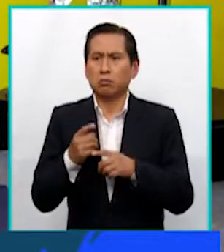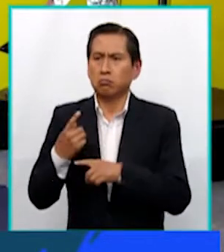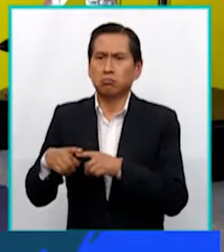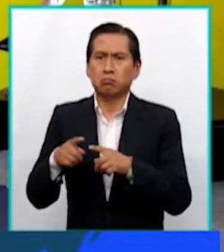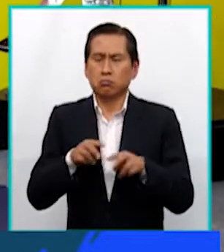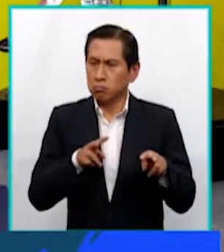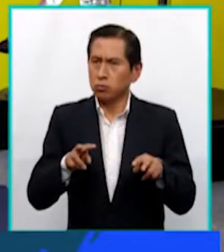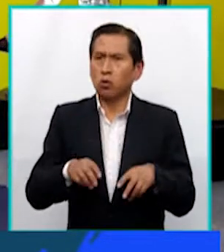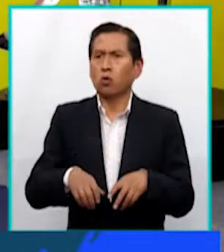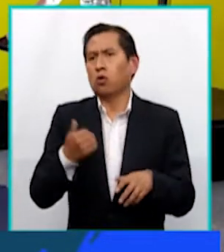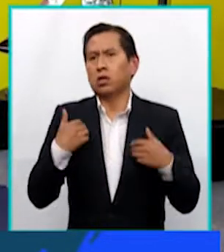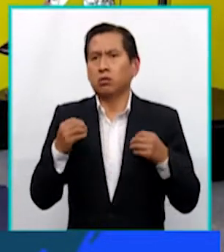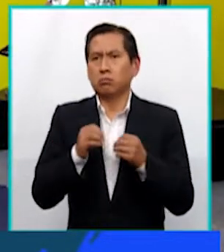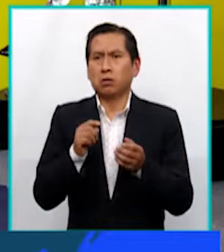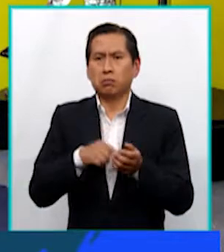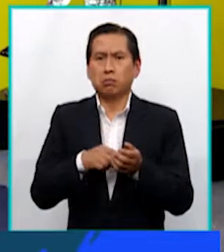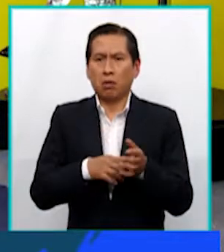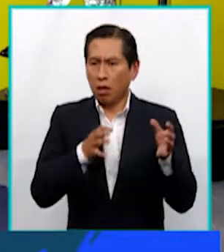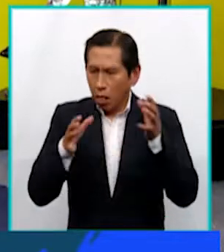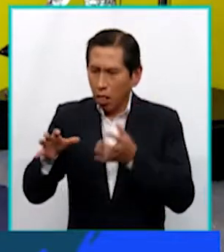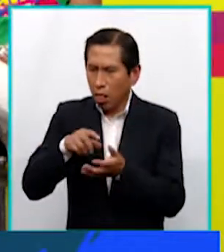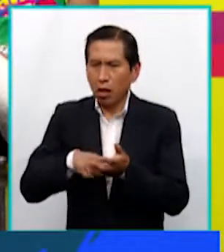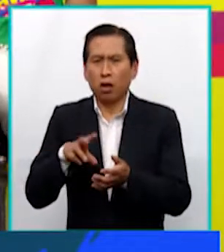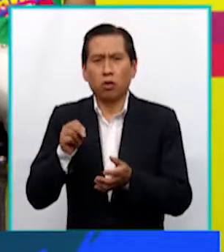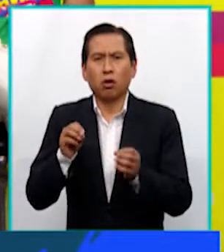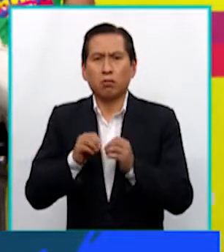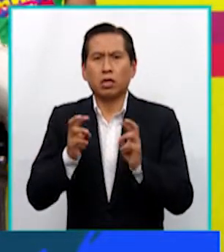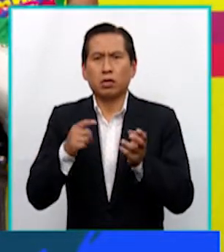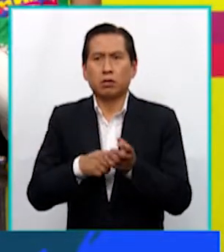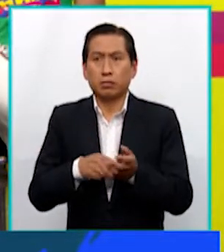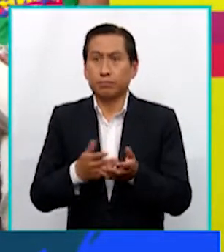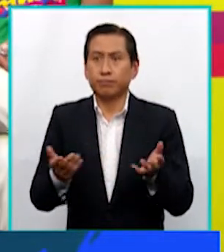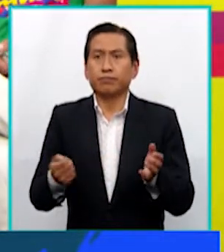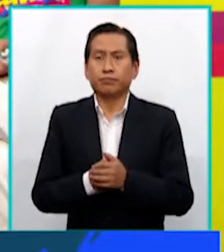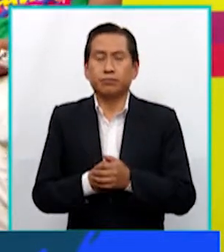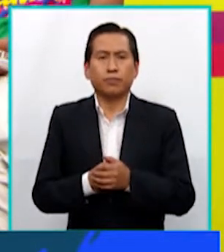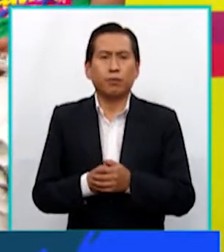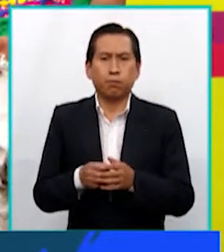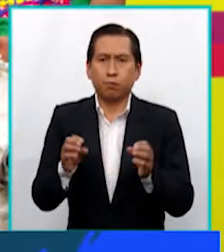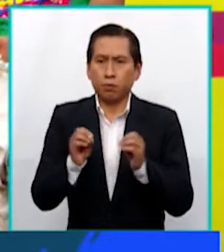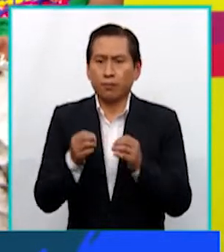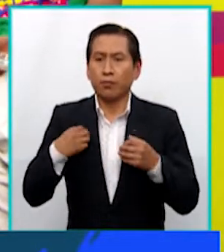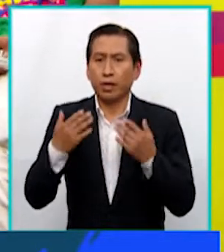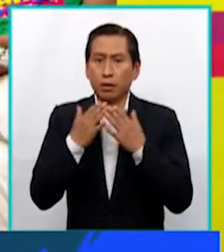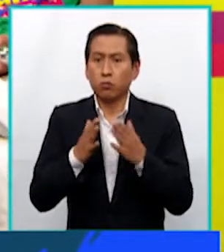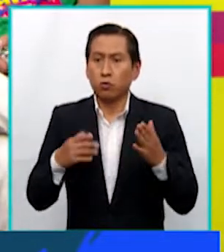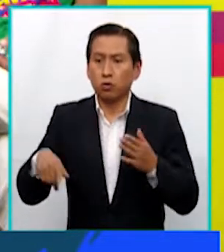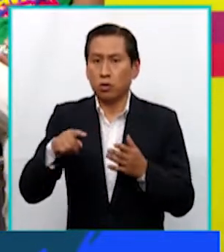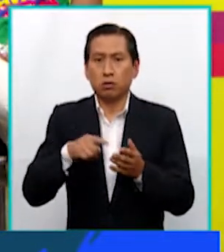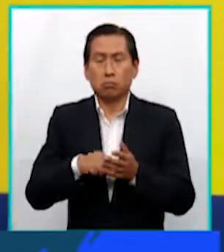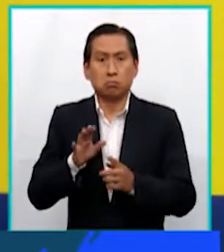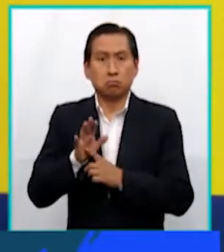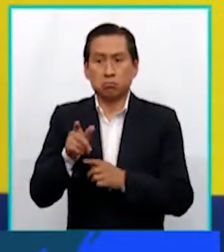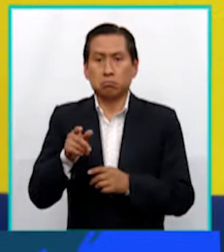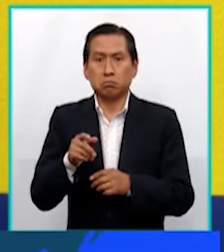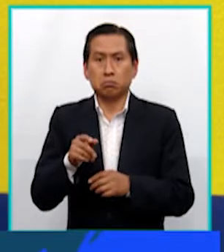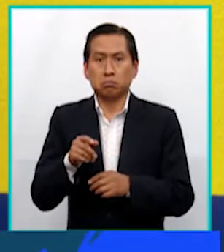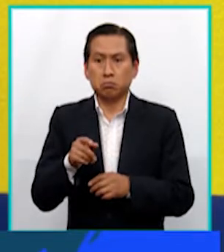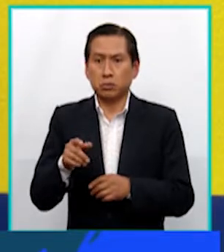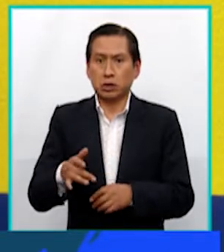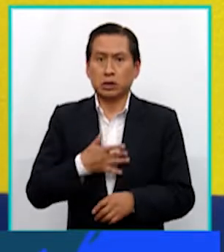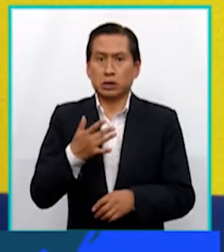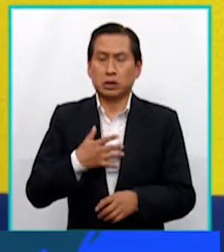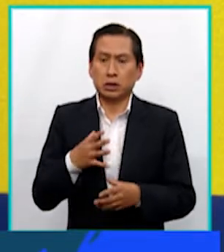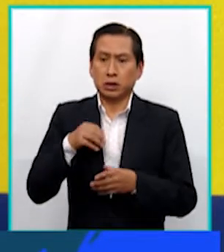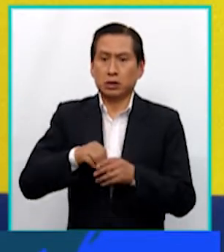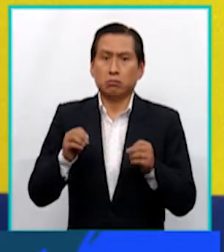vamos a hacer otra cosa, no nos vamos a ir por ahí, no queremos que haya esa relación directa. Sin embargo, yo les agradezco muchísimo porque es un género que es muy pegajoso, se